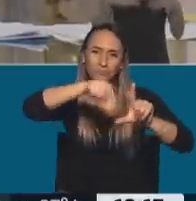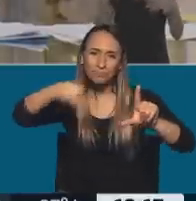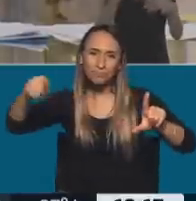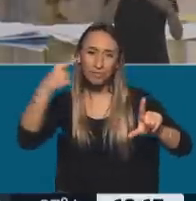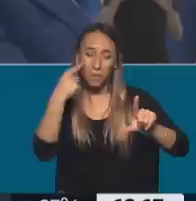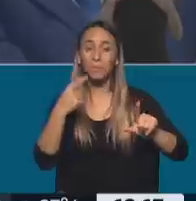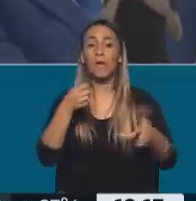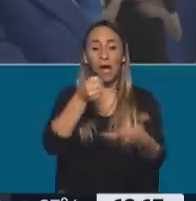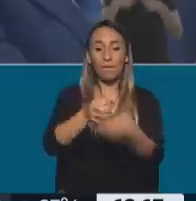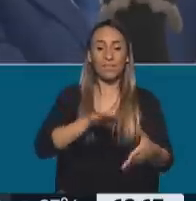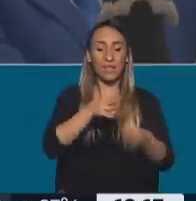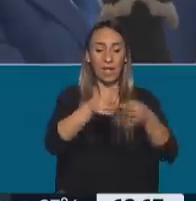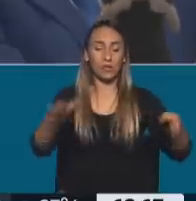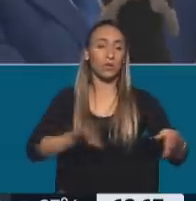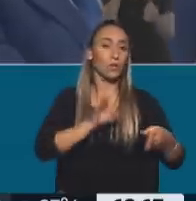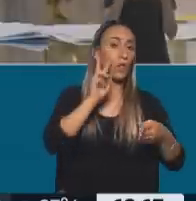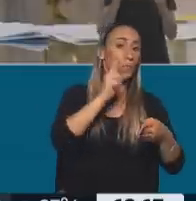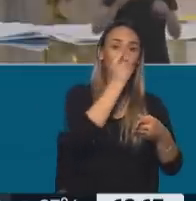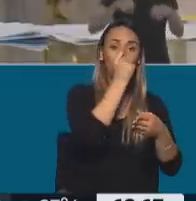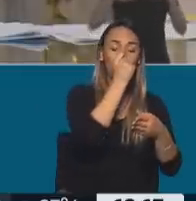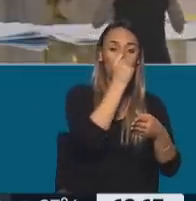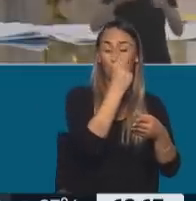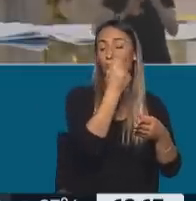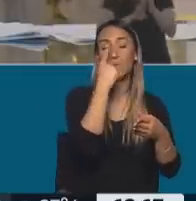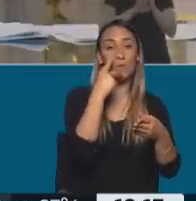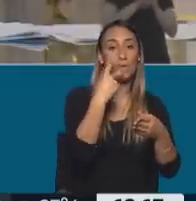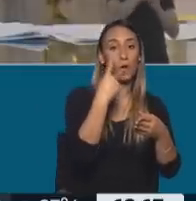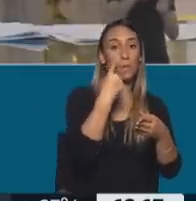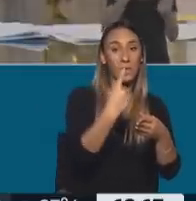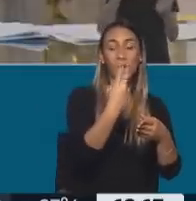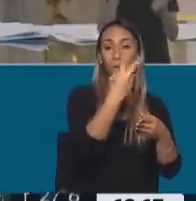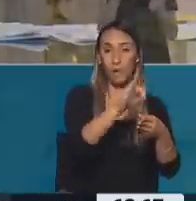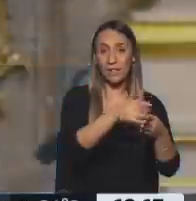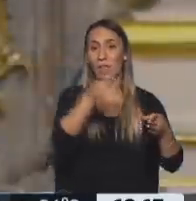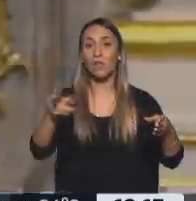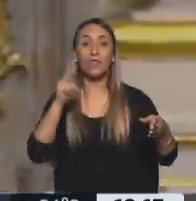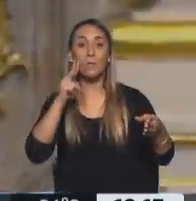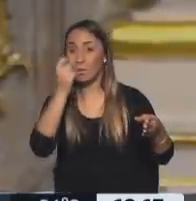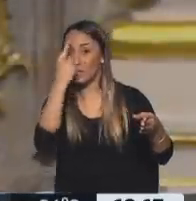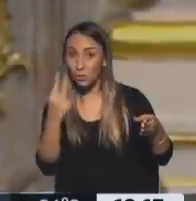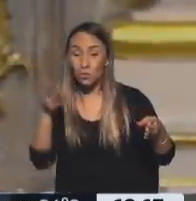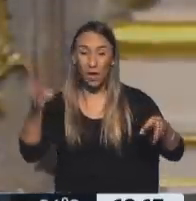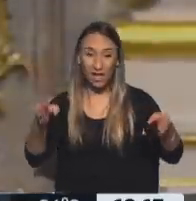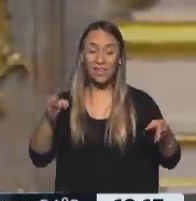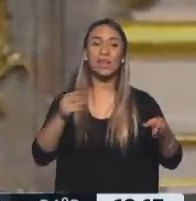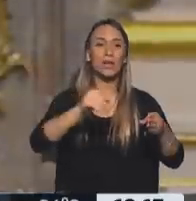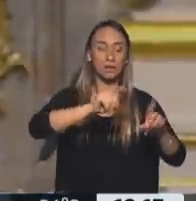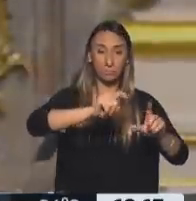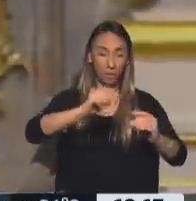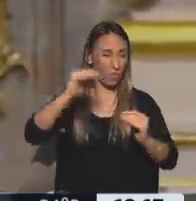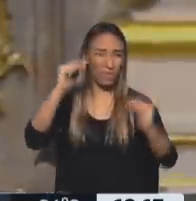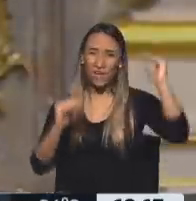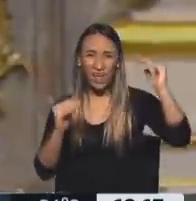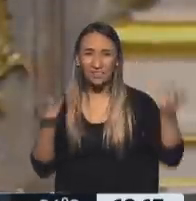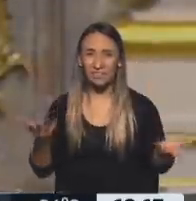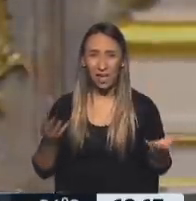la torta entre 2020 y 2021 creció mucho el pp y creció mucho pero difusión fue mucho más amplia mucho sigue siendo